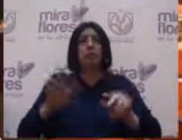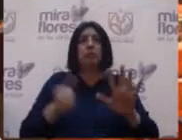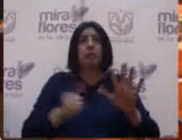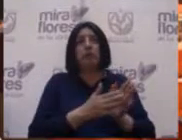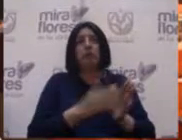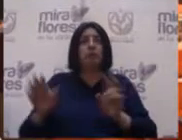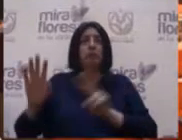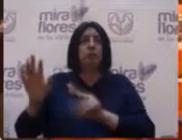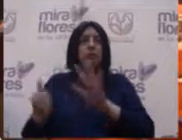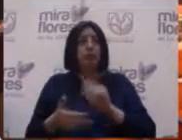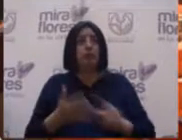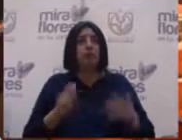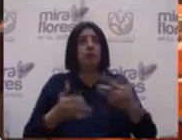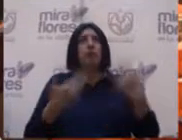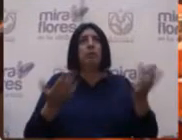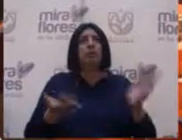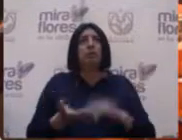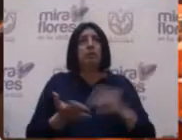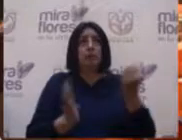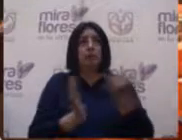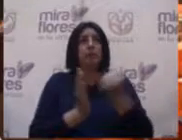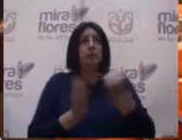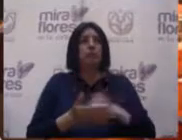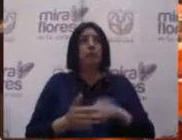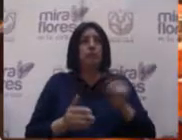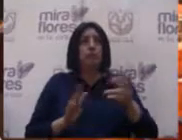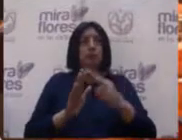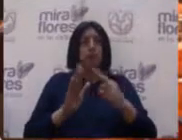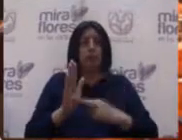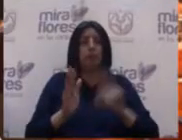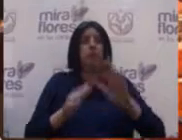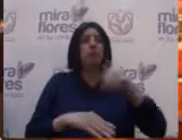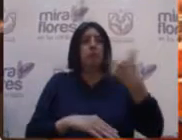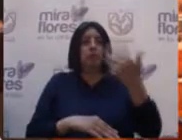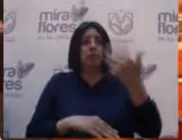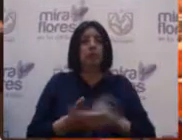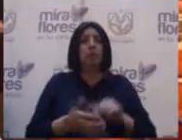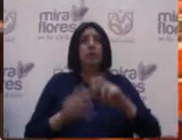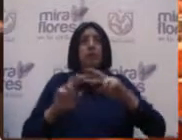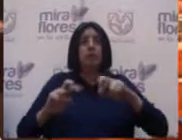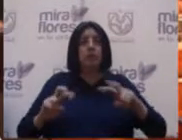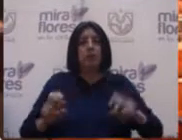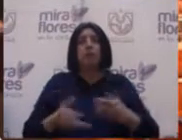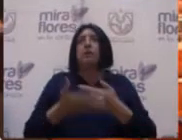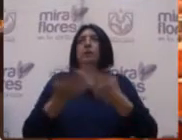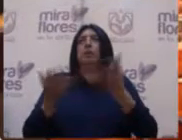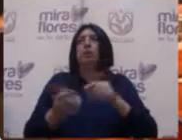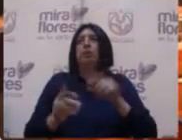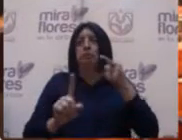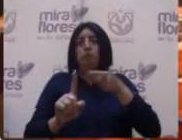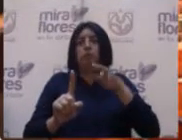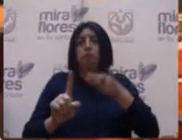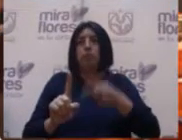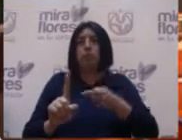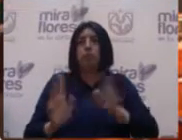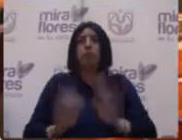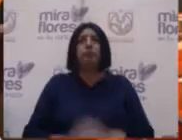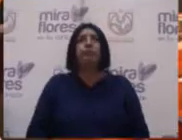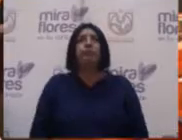2016-2026, para que sea ratificado por Lima. El reglamento posterior será estudiado ya con todos los detalles del caso. Gracias.